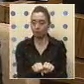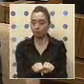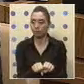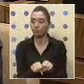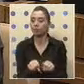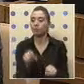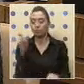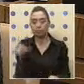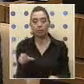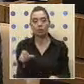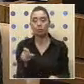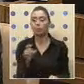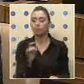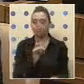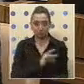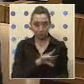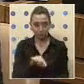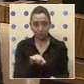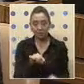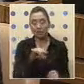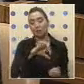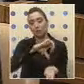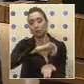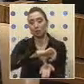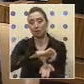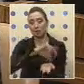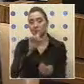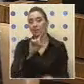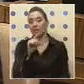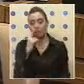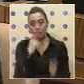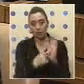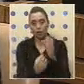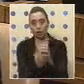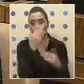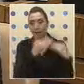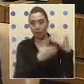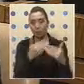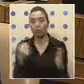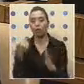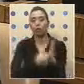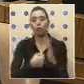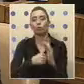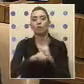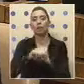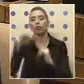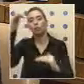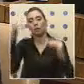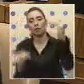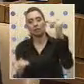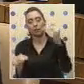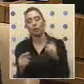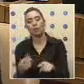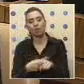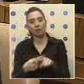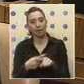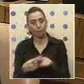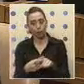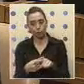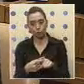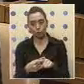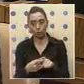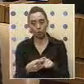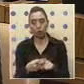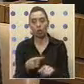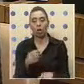desigual y abusivo, y en consecuencia el signo del nuevo tiempo es la lucha contra la desigualdad y el abuso. Lo entendió